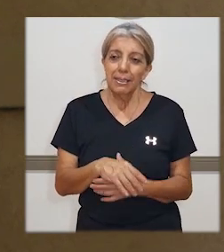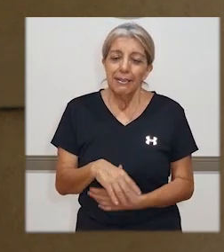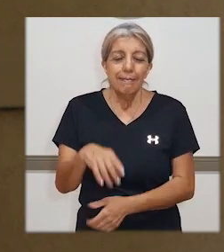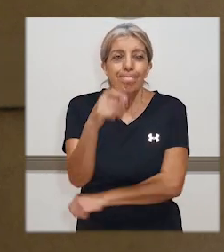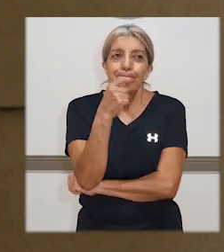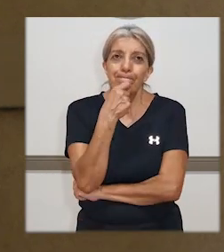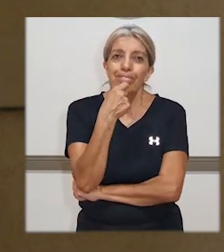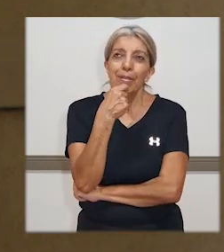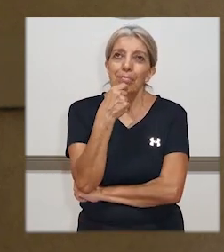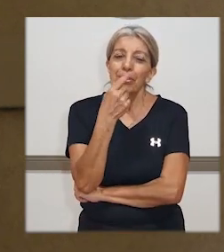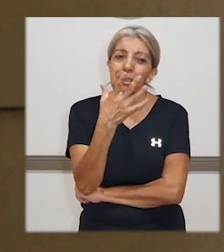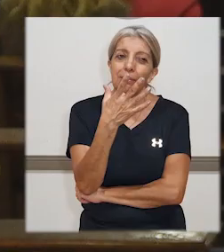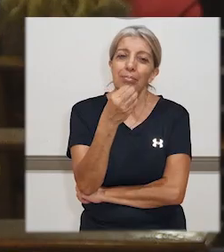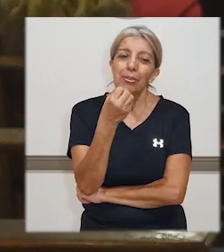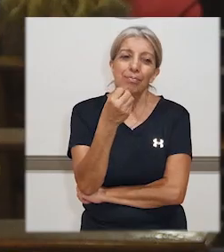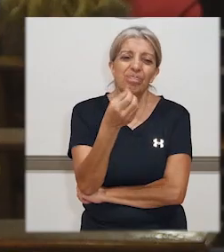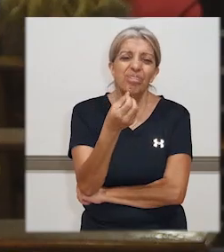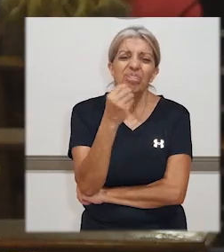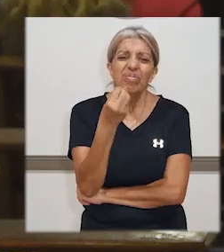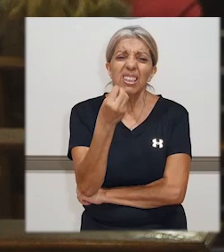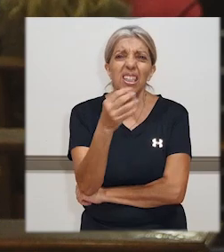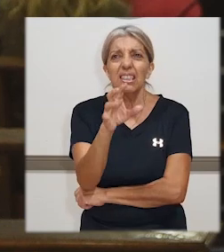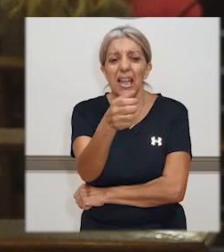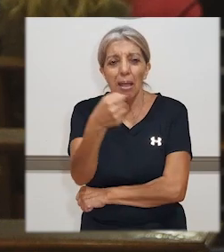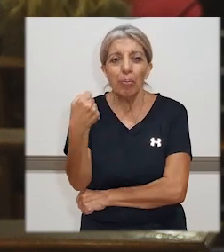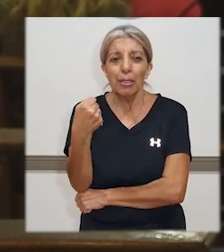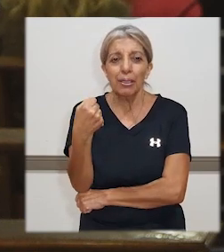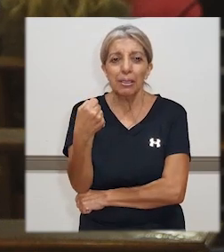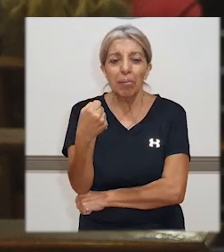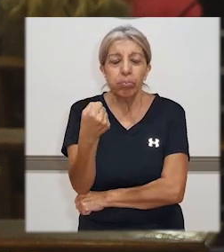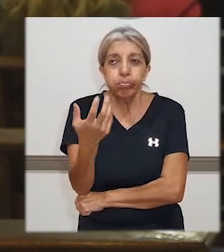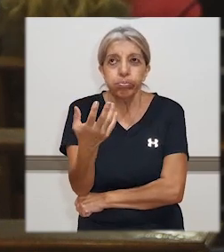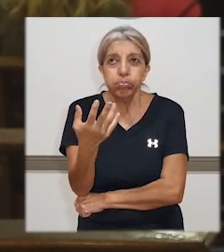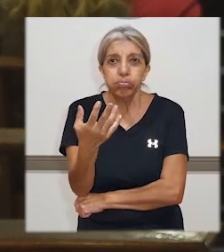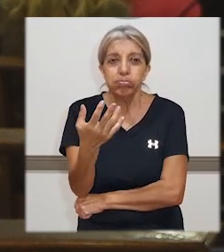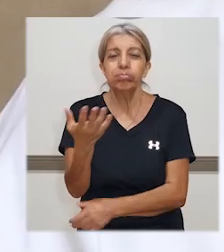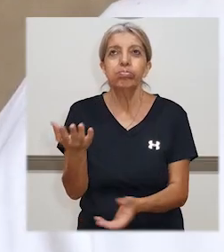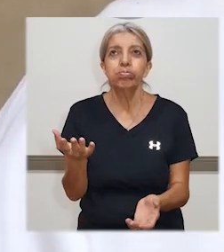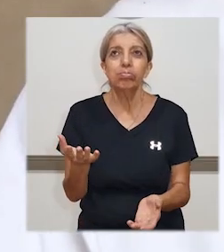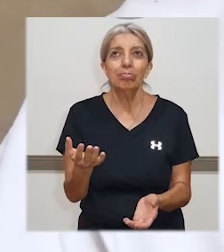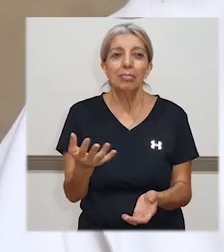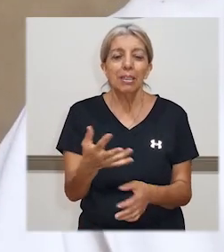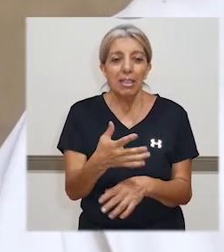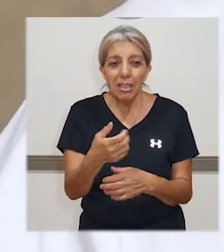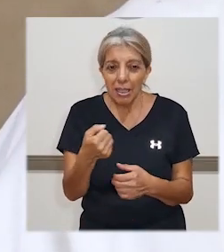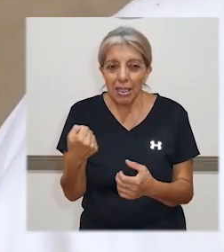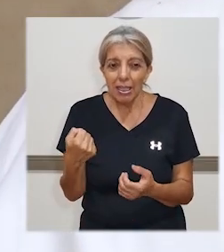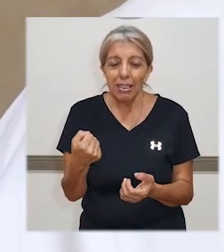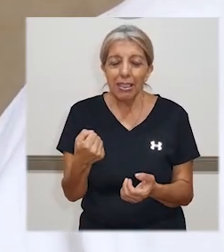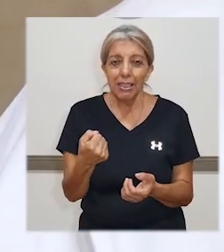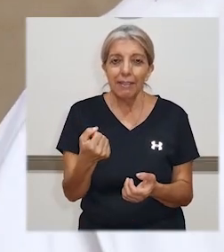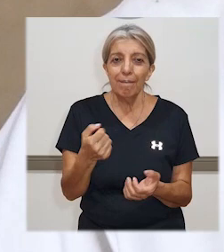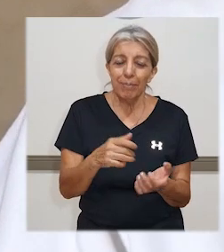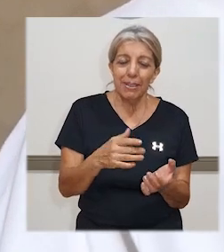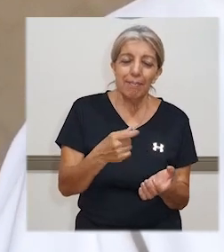puerta se ingresa en el corral. Y también es una imagen muy hermosa. Tal vez podríamos decir que lo que hace Jesús con cada uno